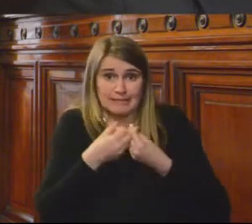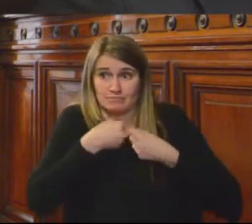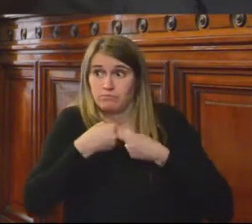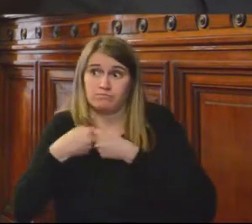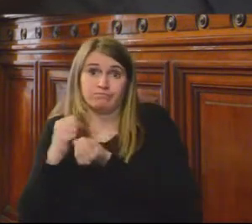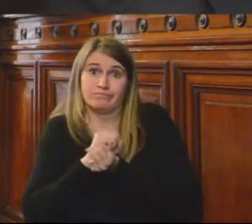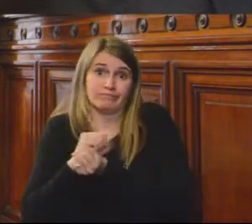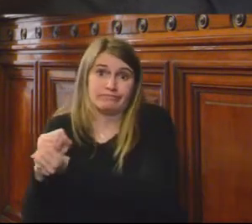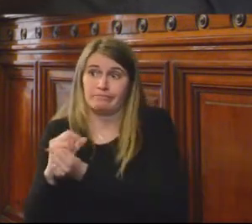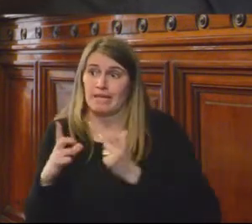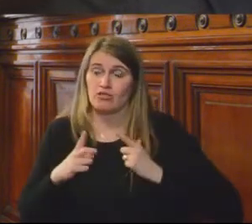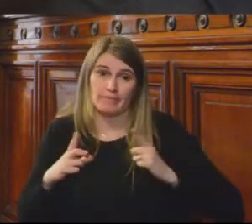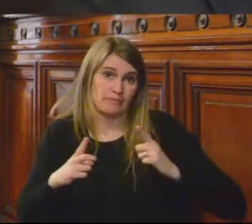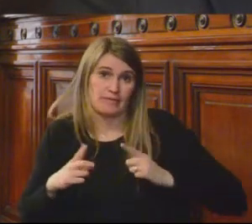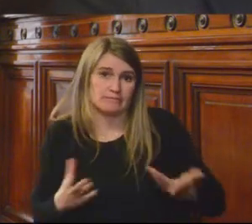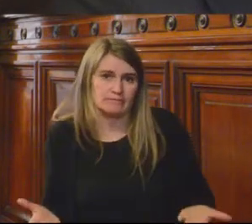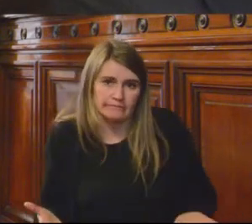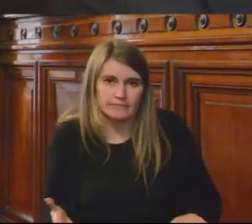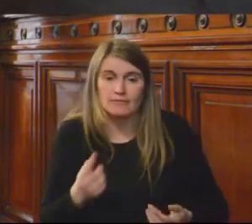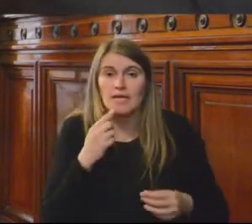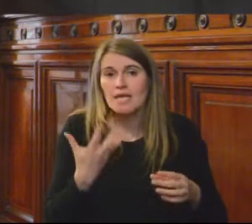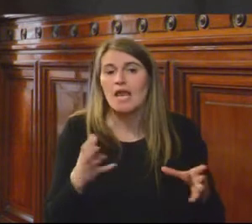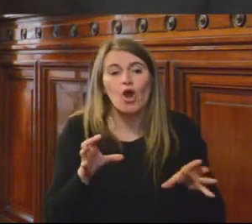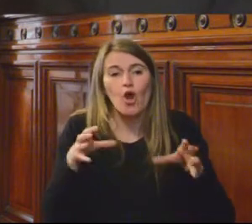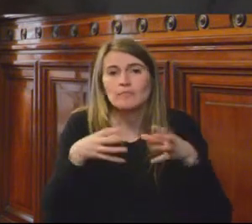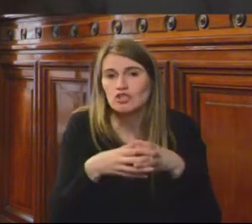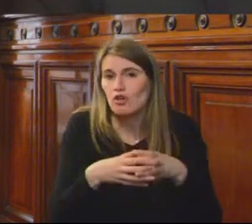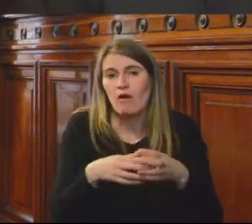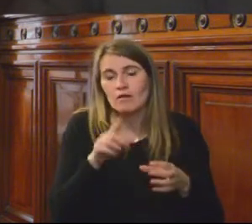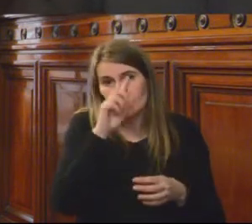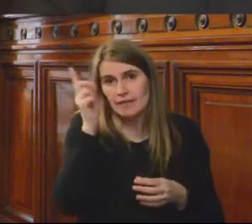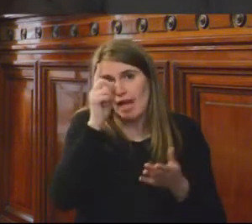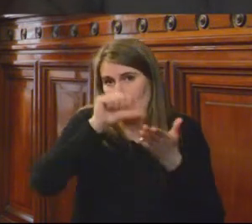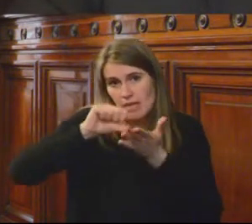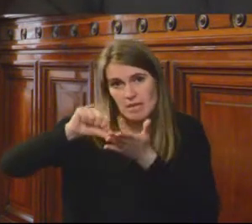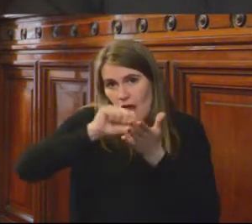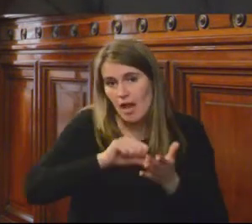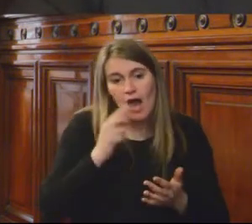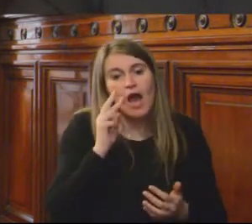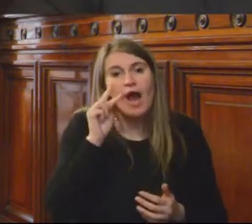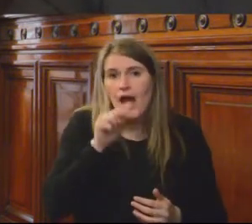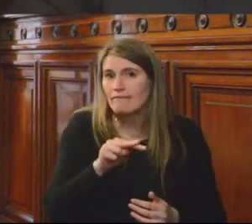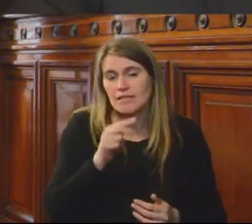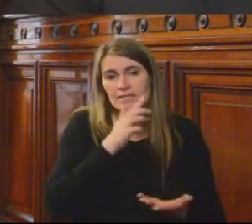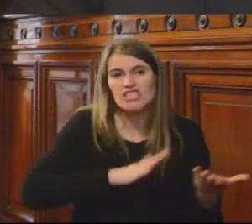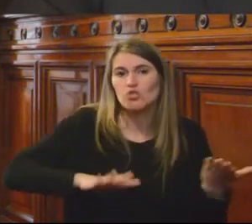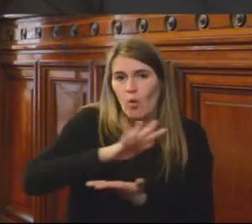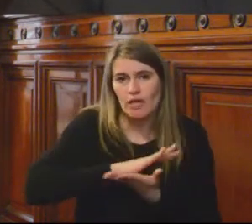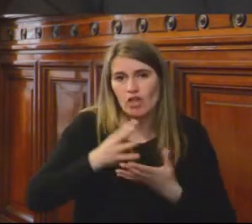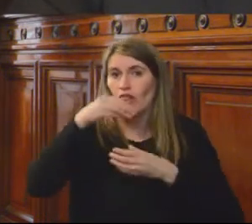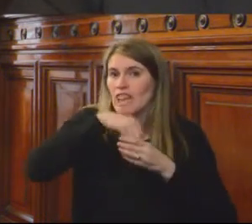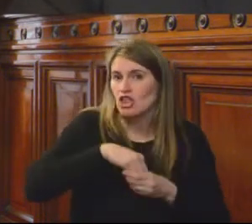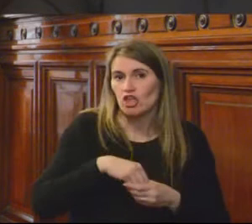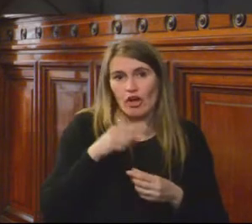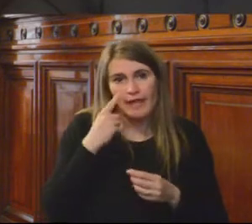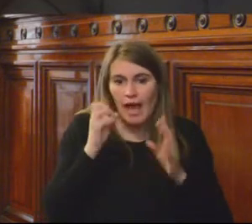Y nosotros queremos que la Comisión Interamericana tome muy en cuenta la situación que se vive en estos centros de detención